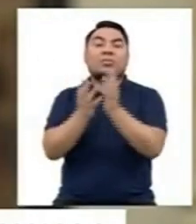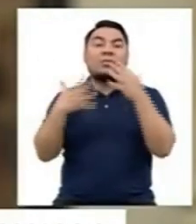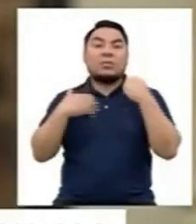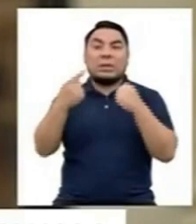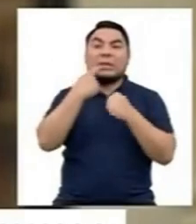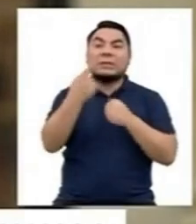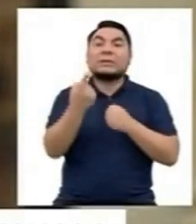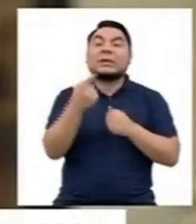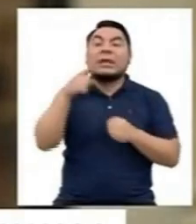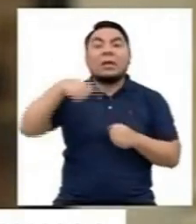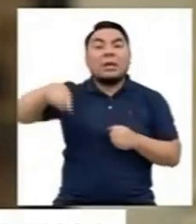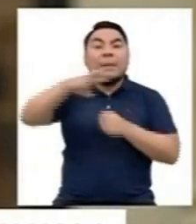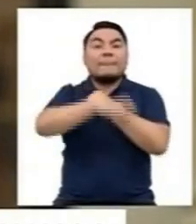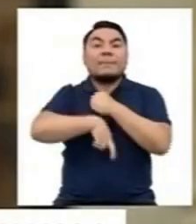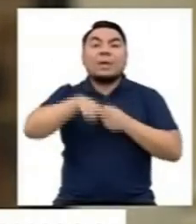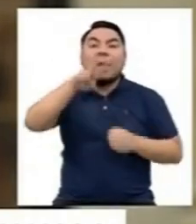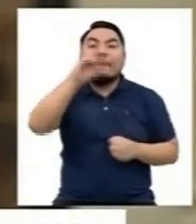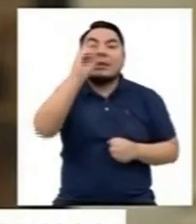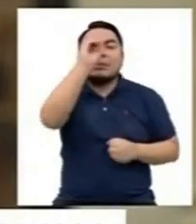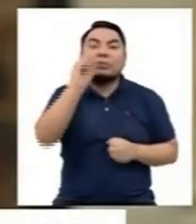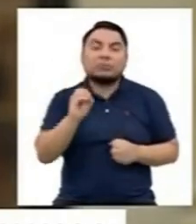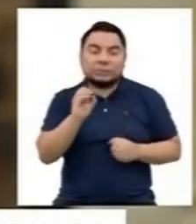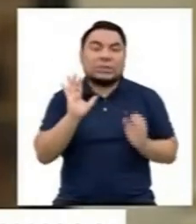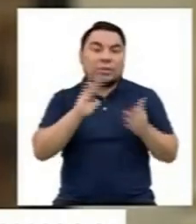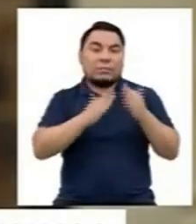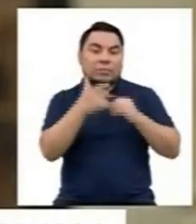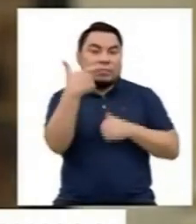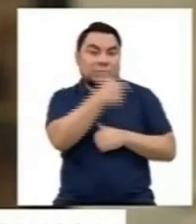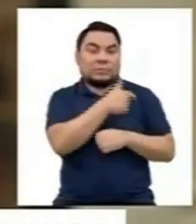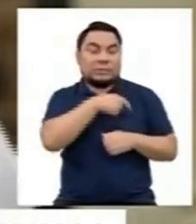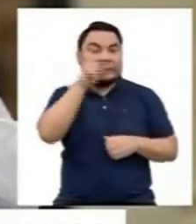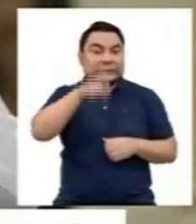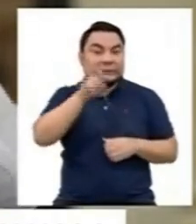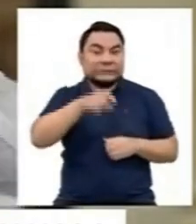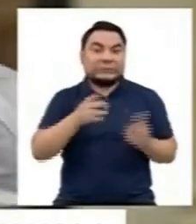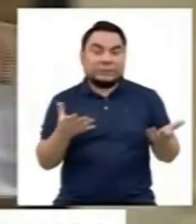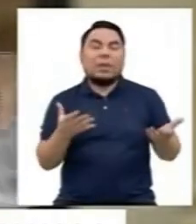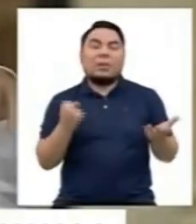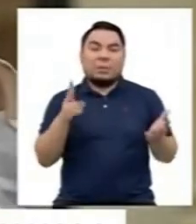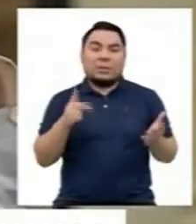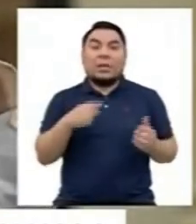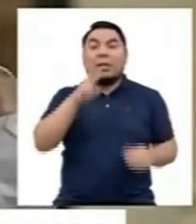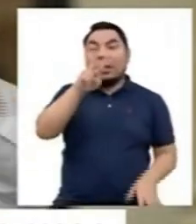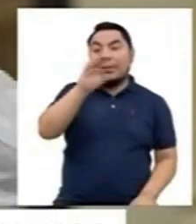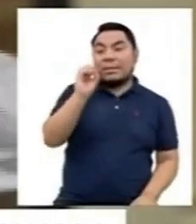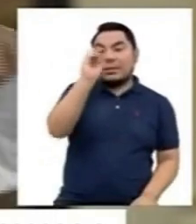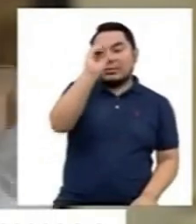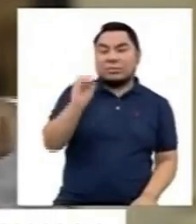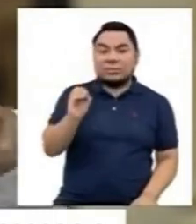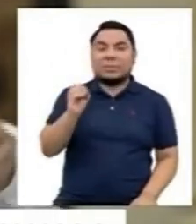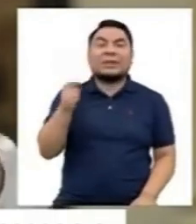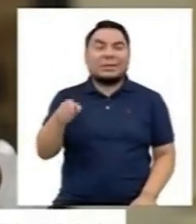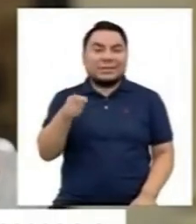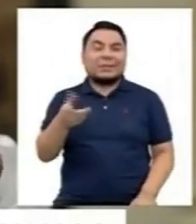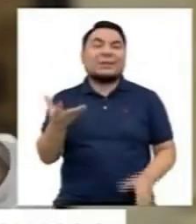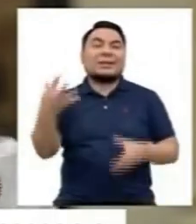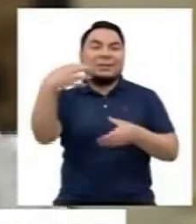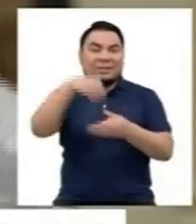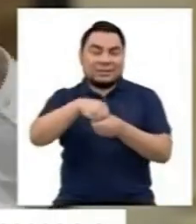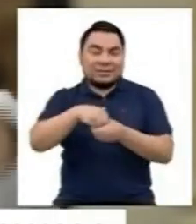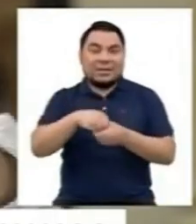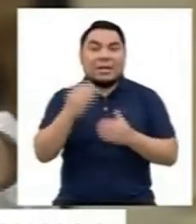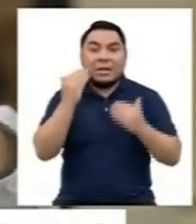de los 15 primeros días. Eso es importante aclarar también. Entonces, la pregunta